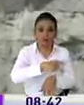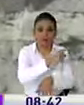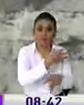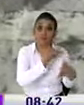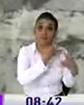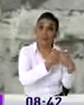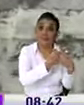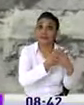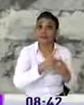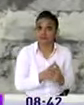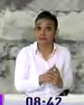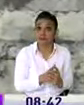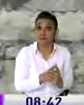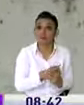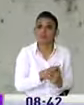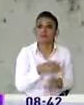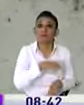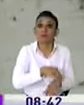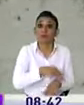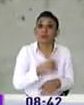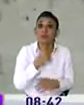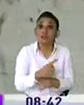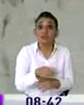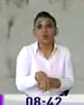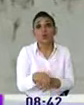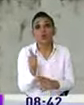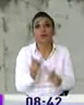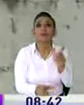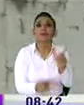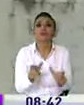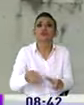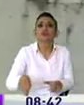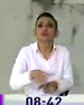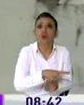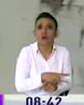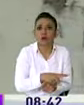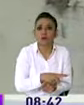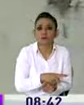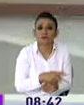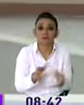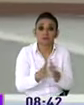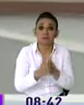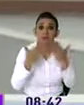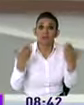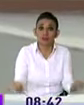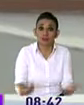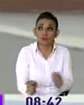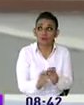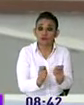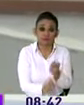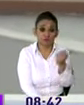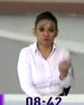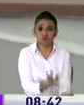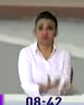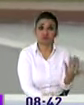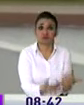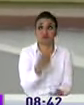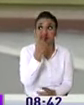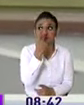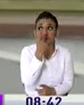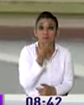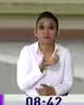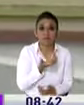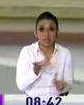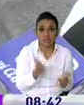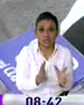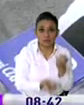La Roca, presuntamente habría sido vejado por otros internos, quienes con periódicos y fósforos encendidos le quemaron sus partes